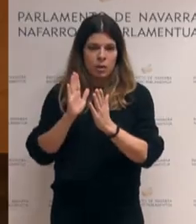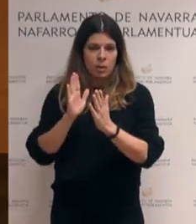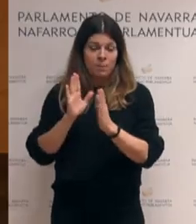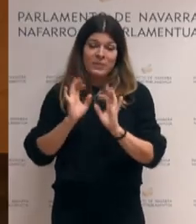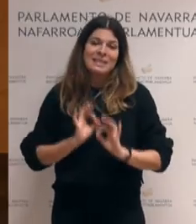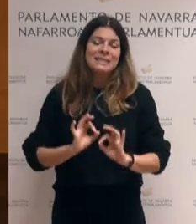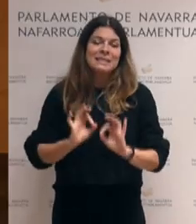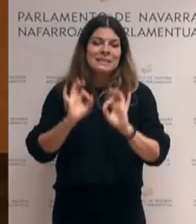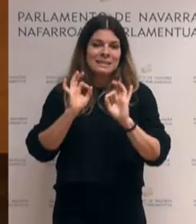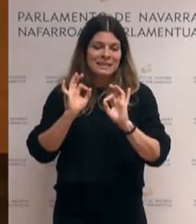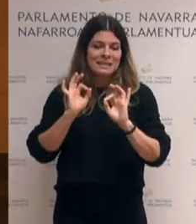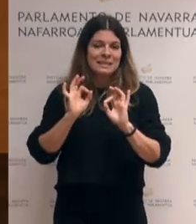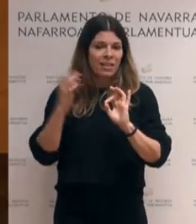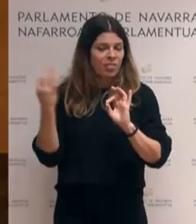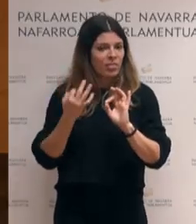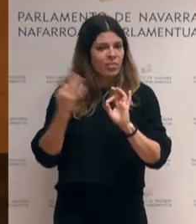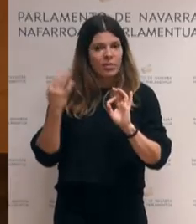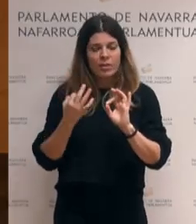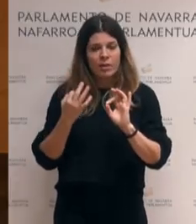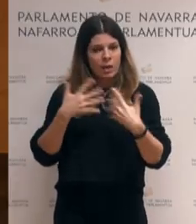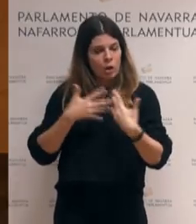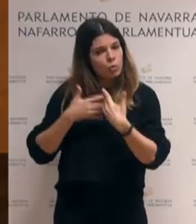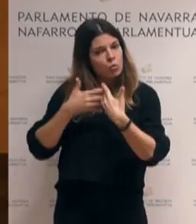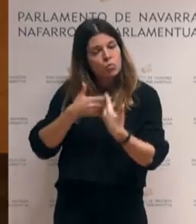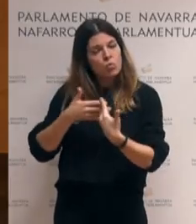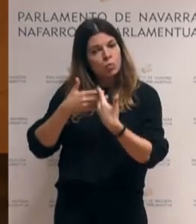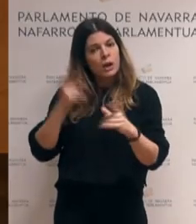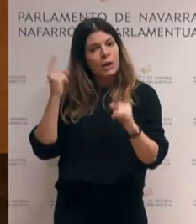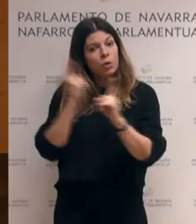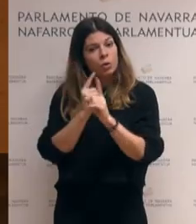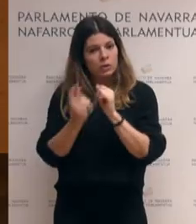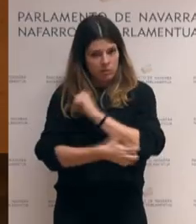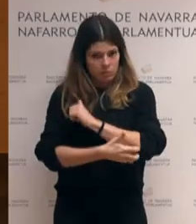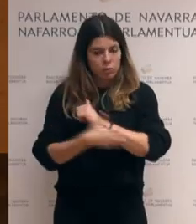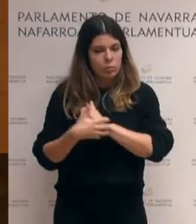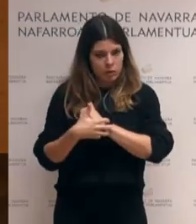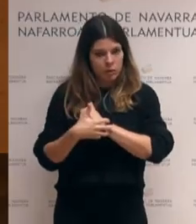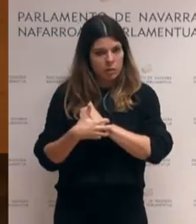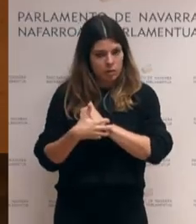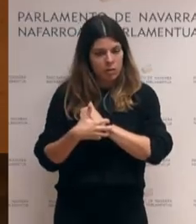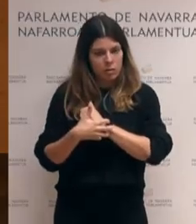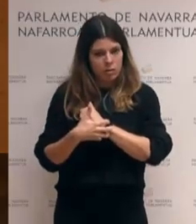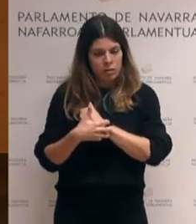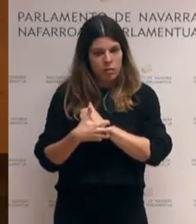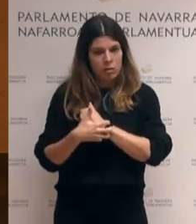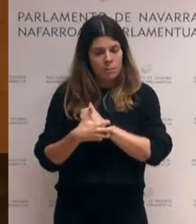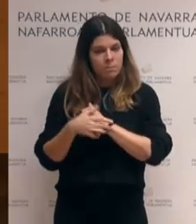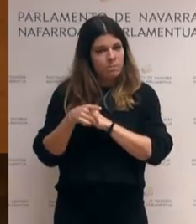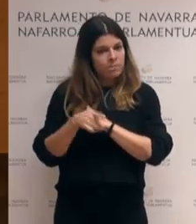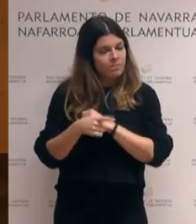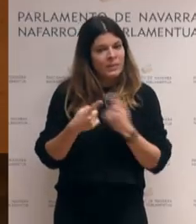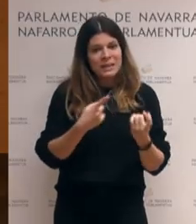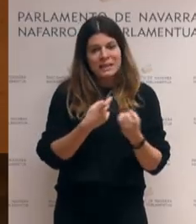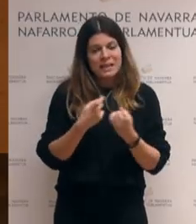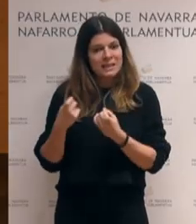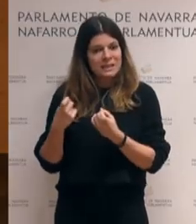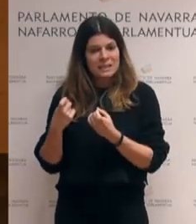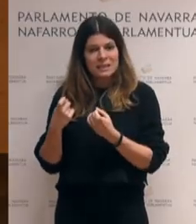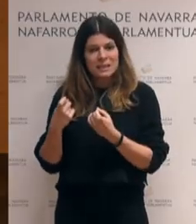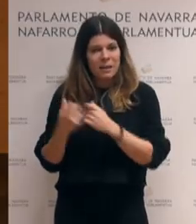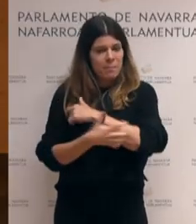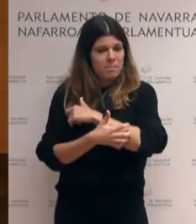especialmente debemos abordar la lucha contra la pobreza un que implica responder a las expresiones